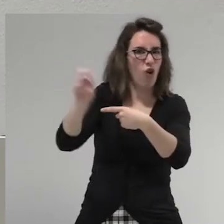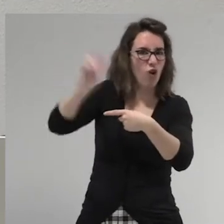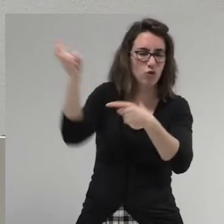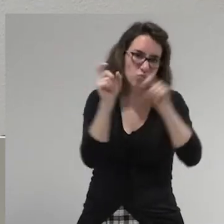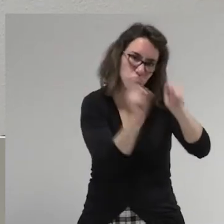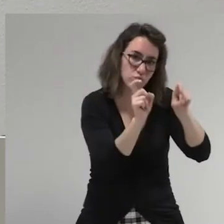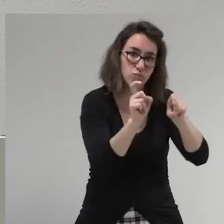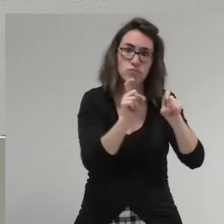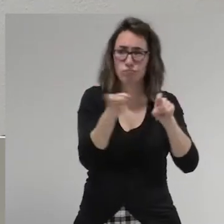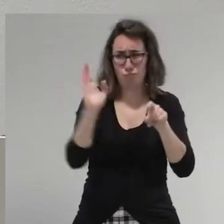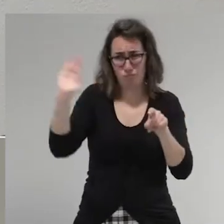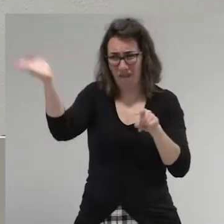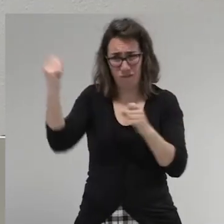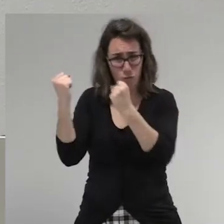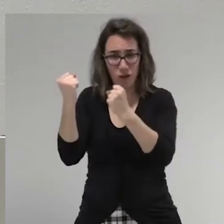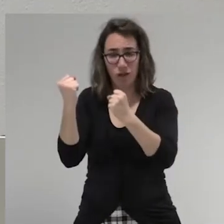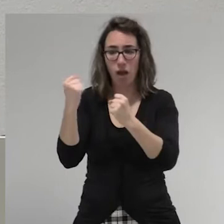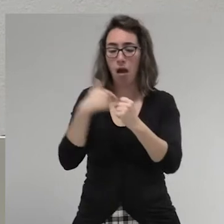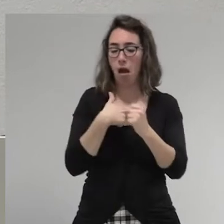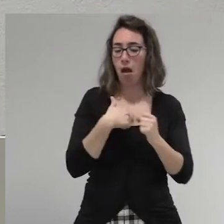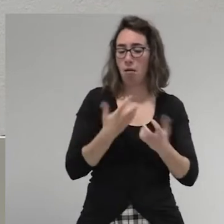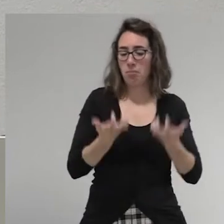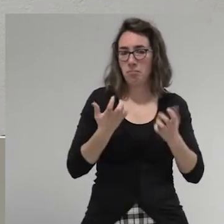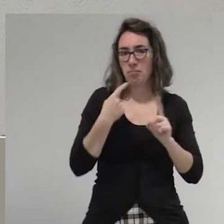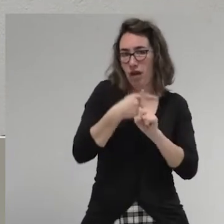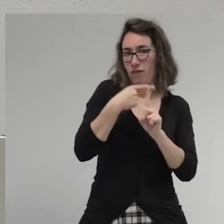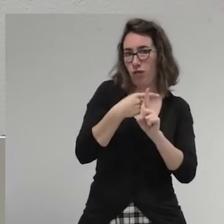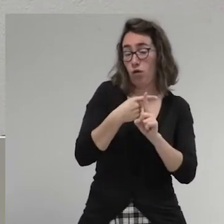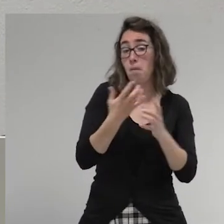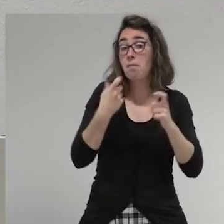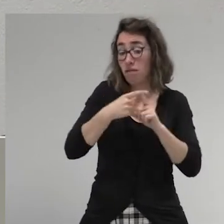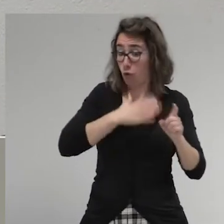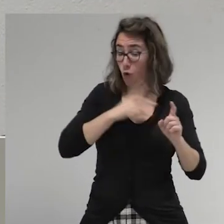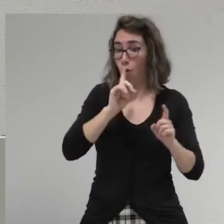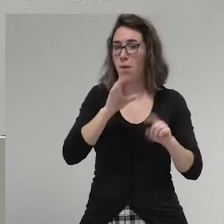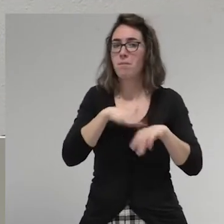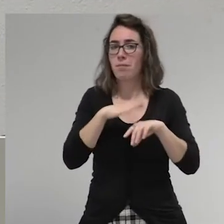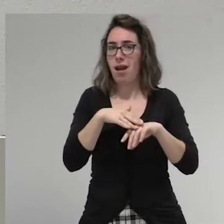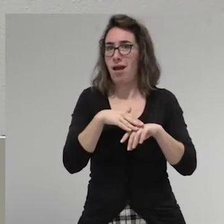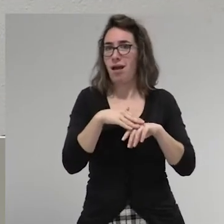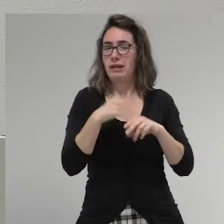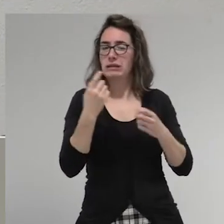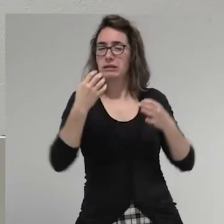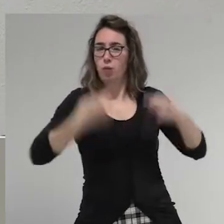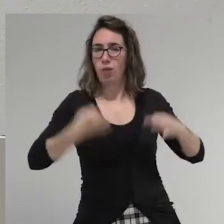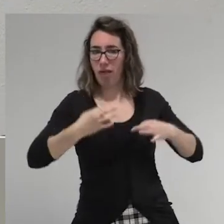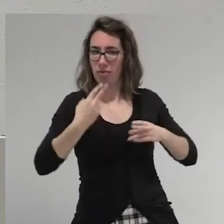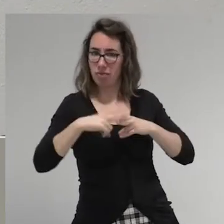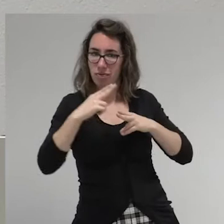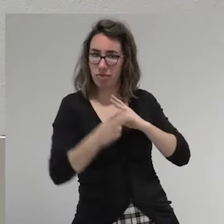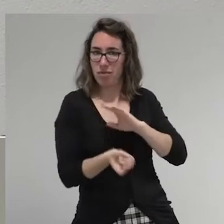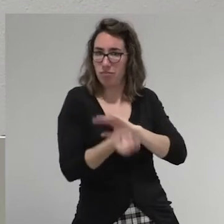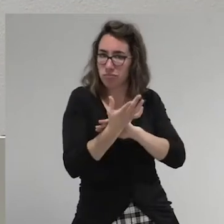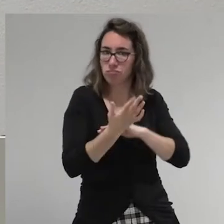para el otro y profundamente beneficioso para lo que es un desarrollo de política securitaria que le permite al Estado hacer y